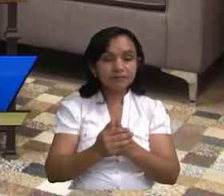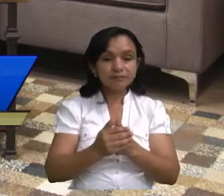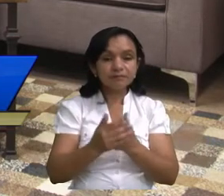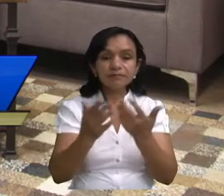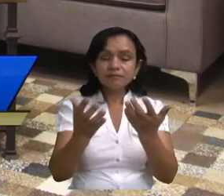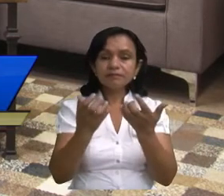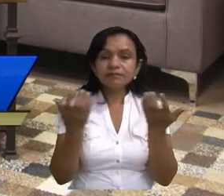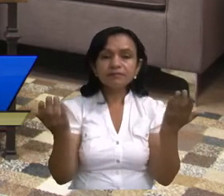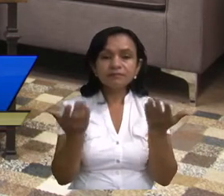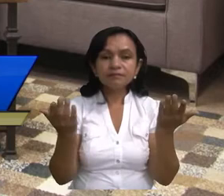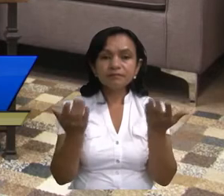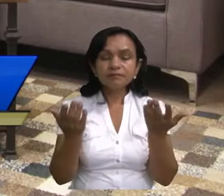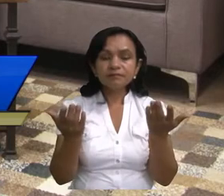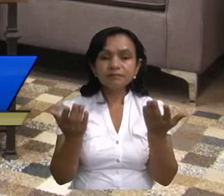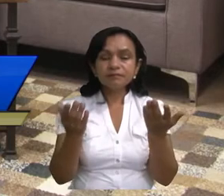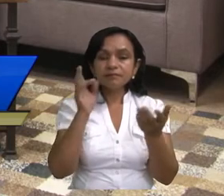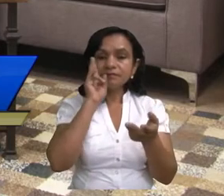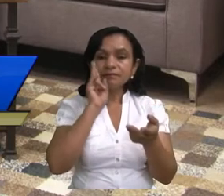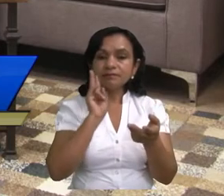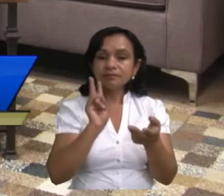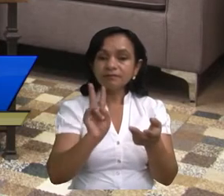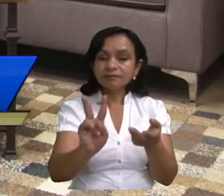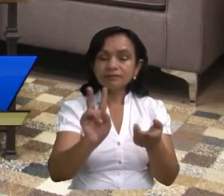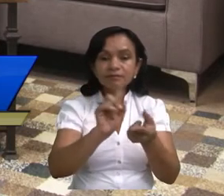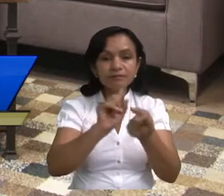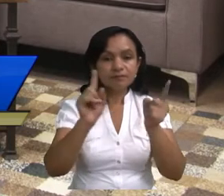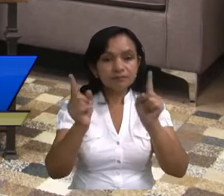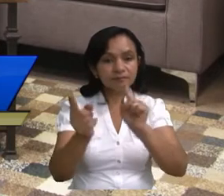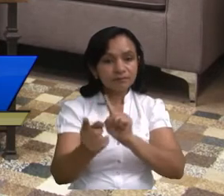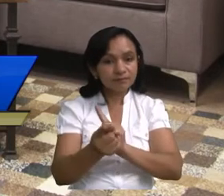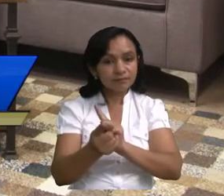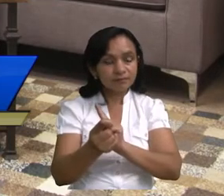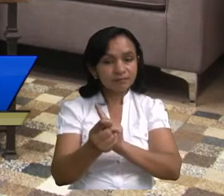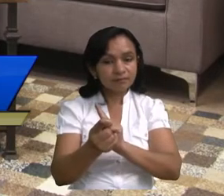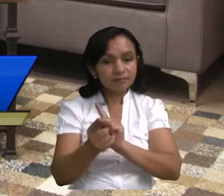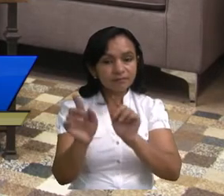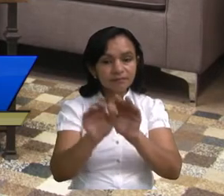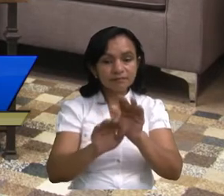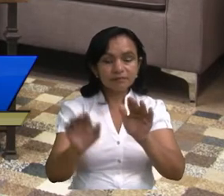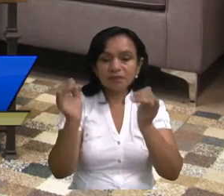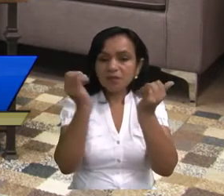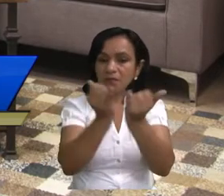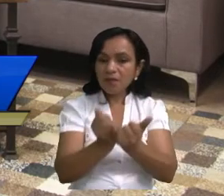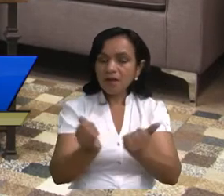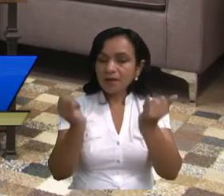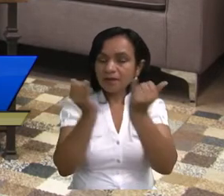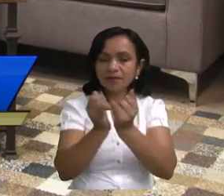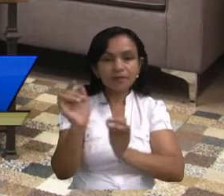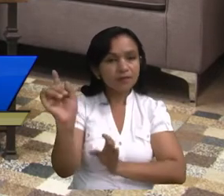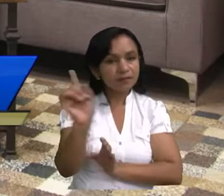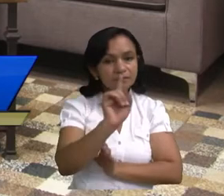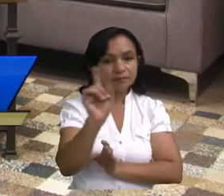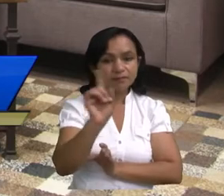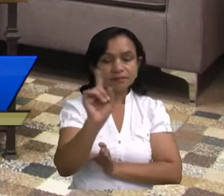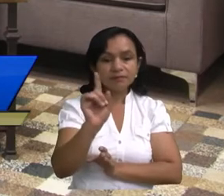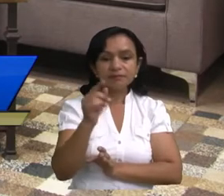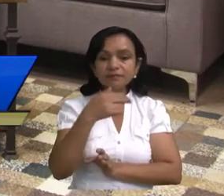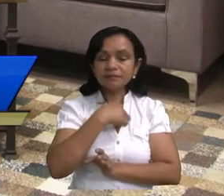se refleje que hay un cambio, que no estamos haciendo más de lo mismo, sino que